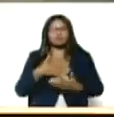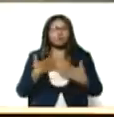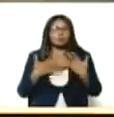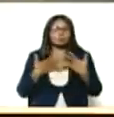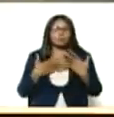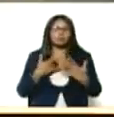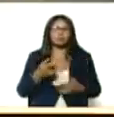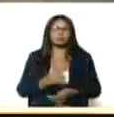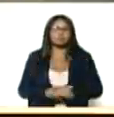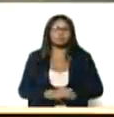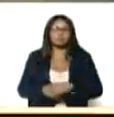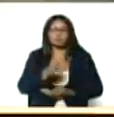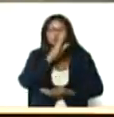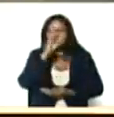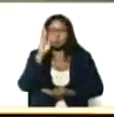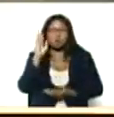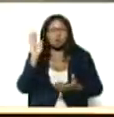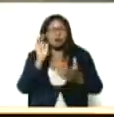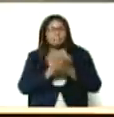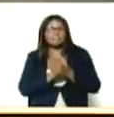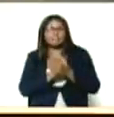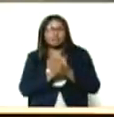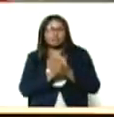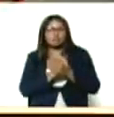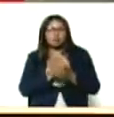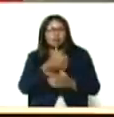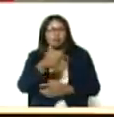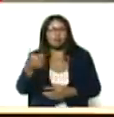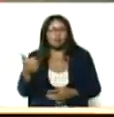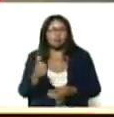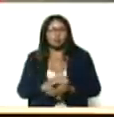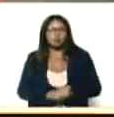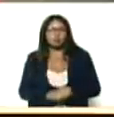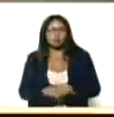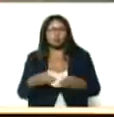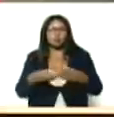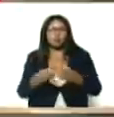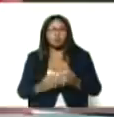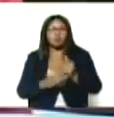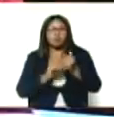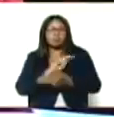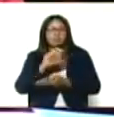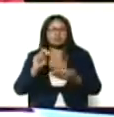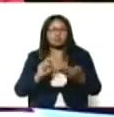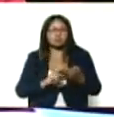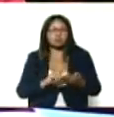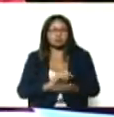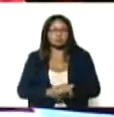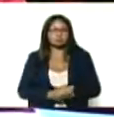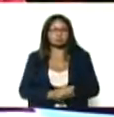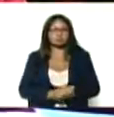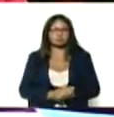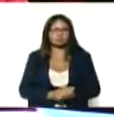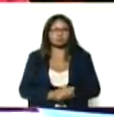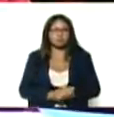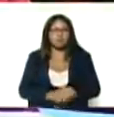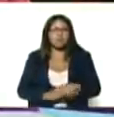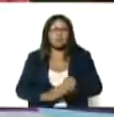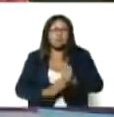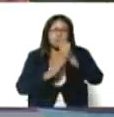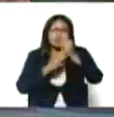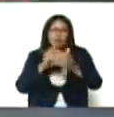Diosdado, compañeros, compañeras, miembros de la dirección nacional, líderes,